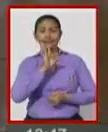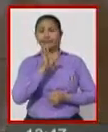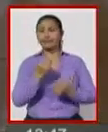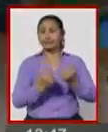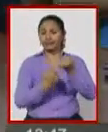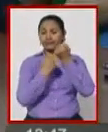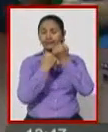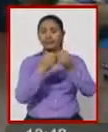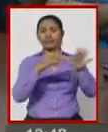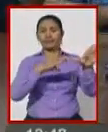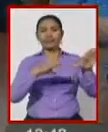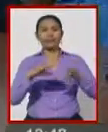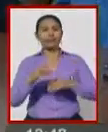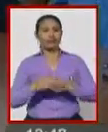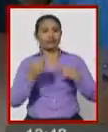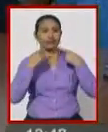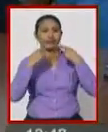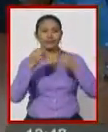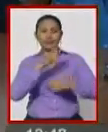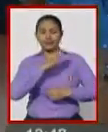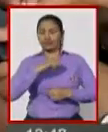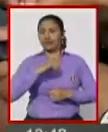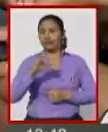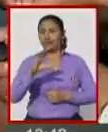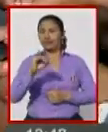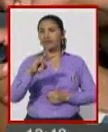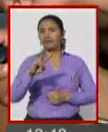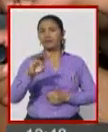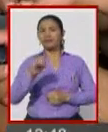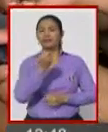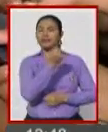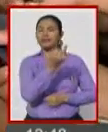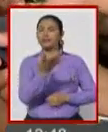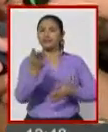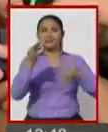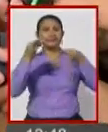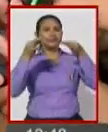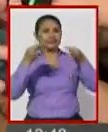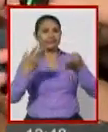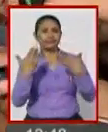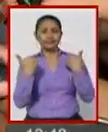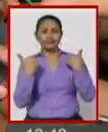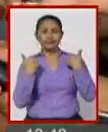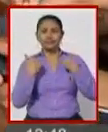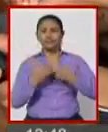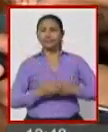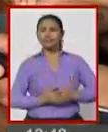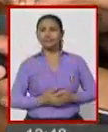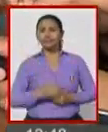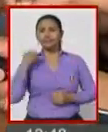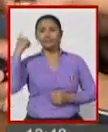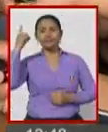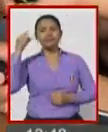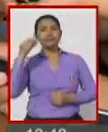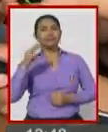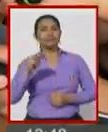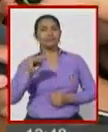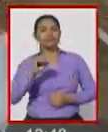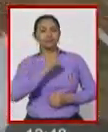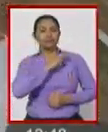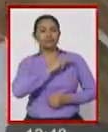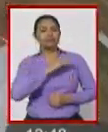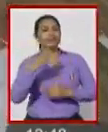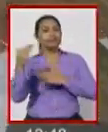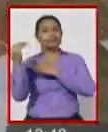que apoya las acciones movilizadas declaradas por el Comité Cívico. Cualquier determinación que tome el gobierno moral de los